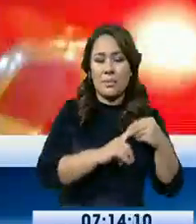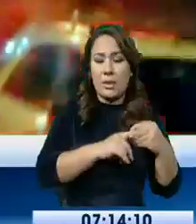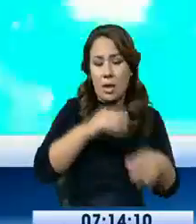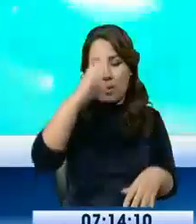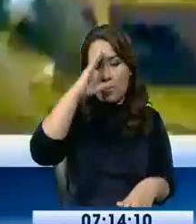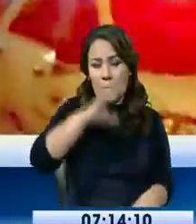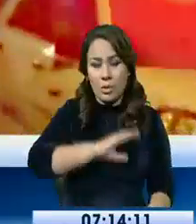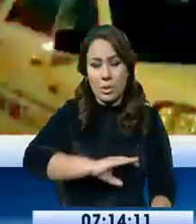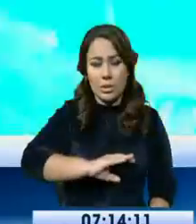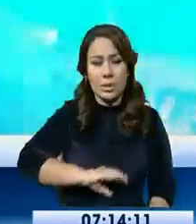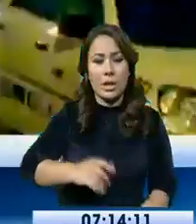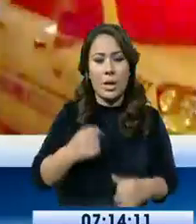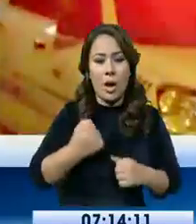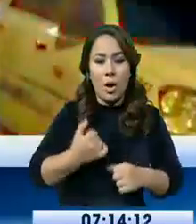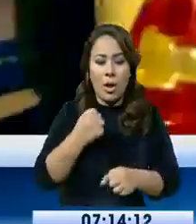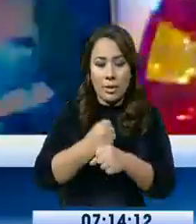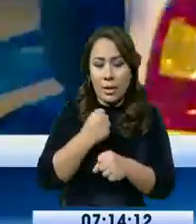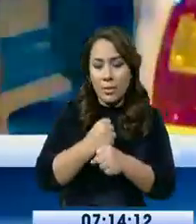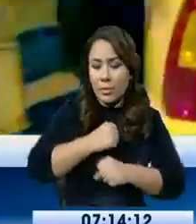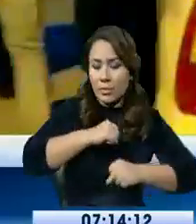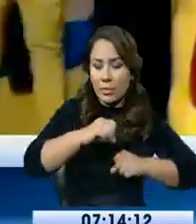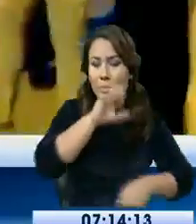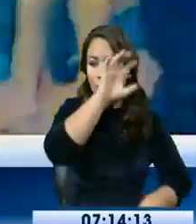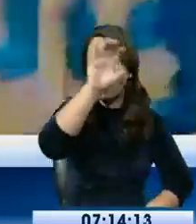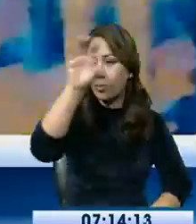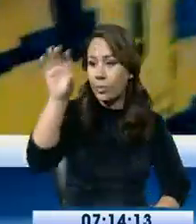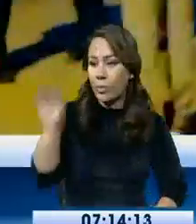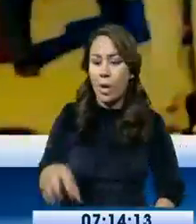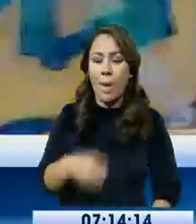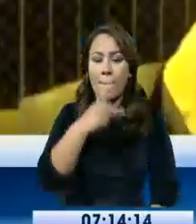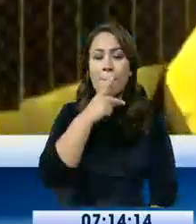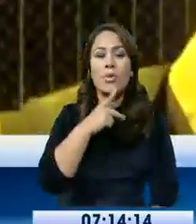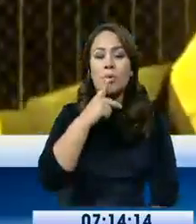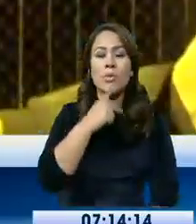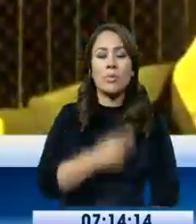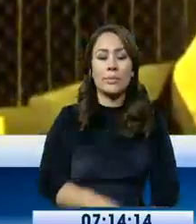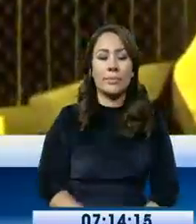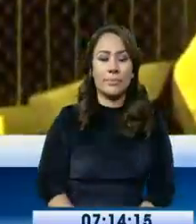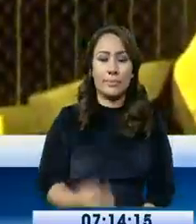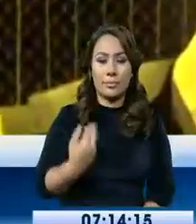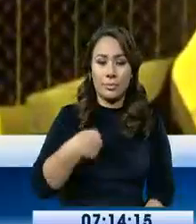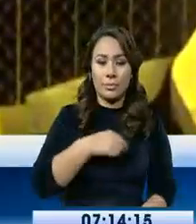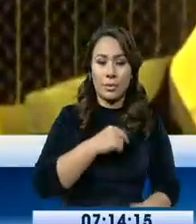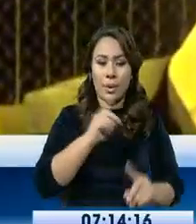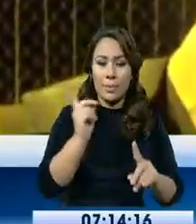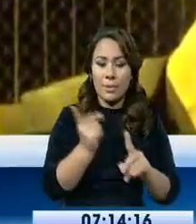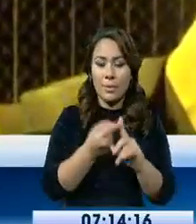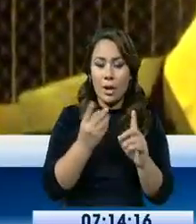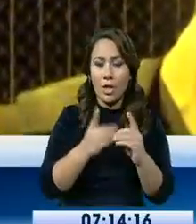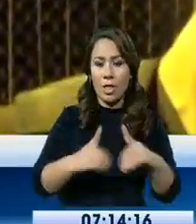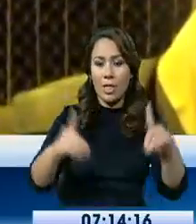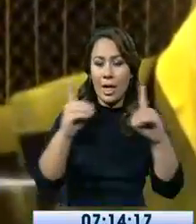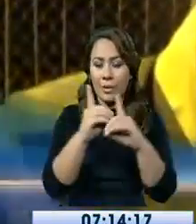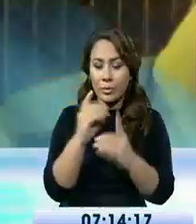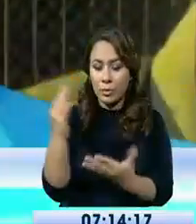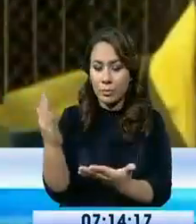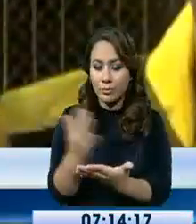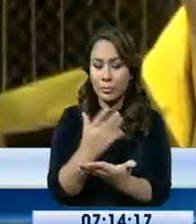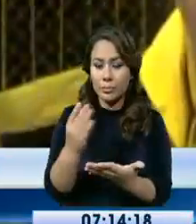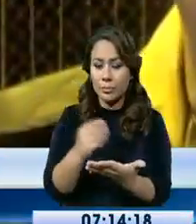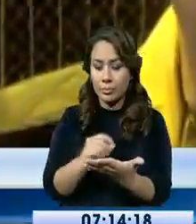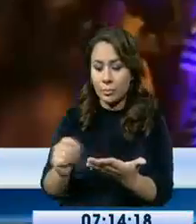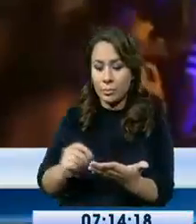Los operativos de búsqueda se desplegaron por varios sectores de Puerto Viejo. Estábamos levantando primero la información para poder tratar